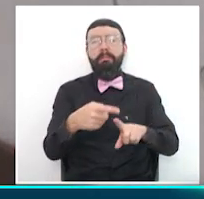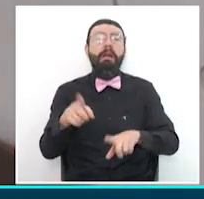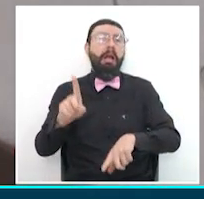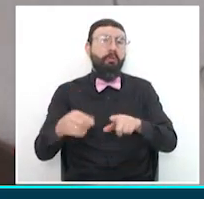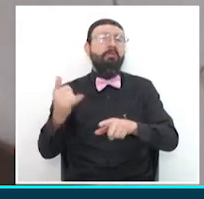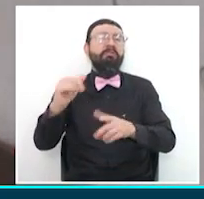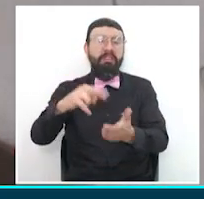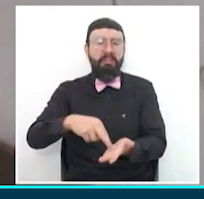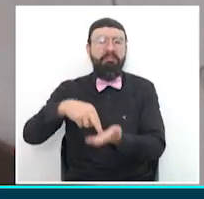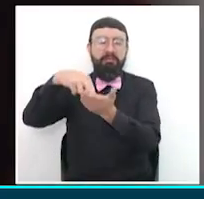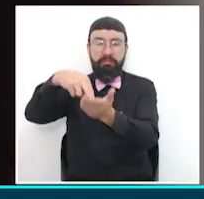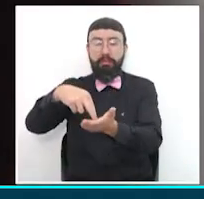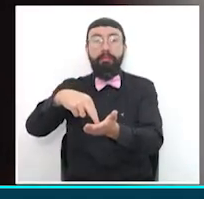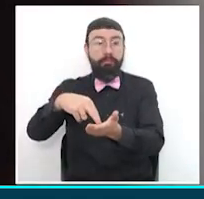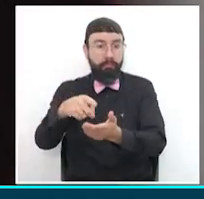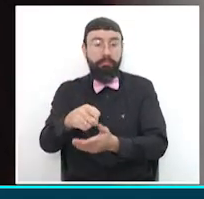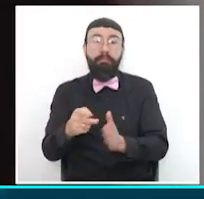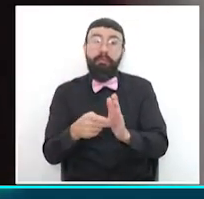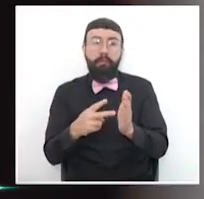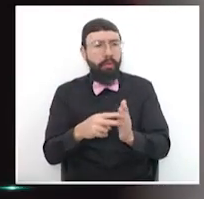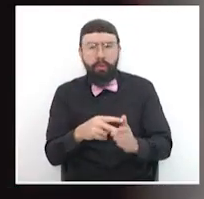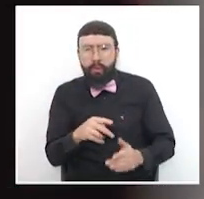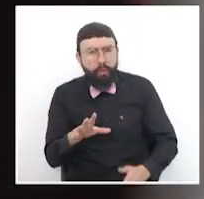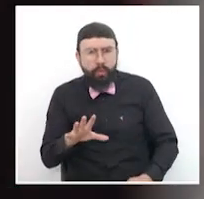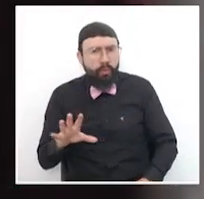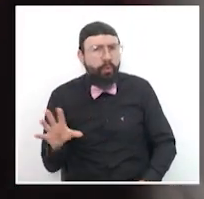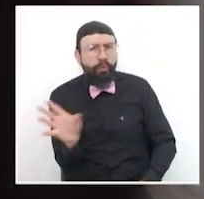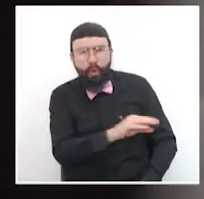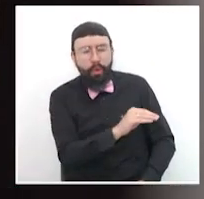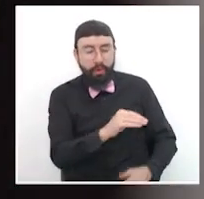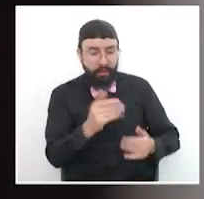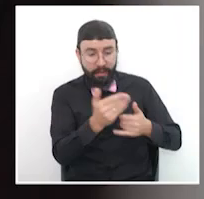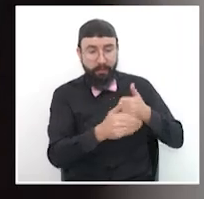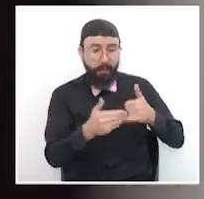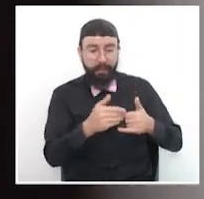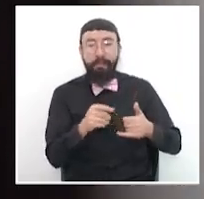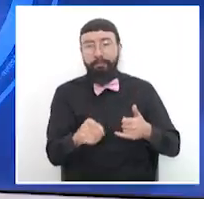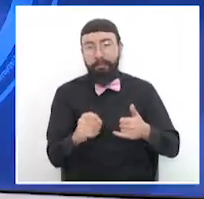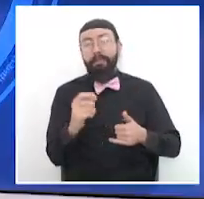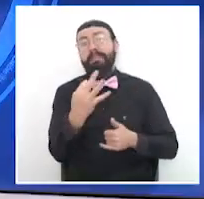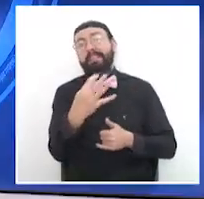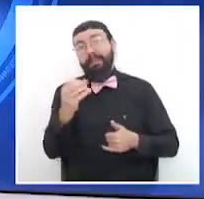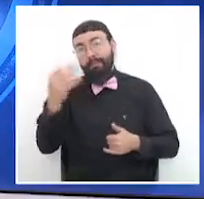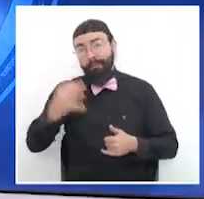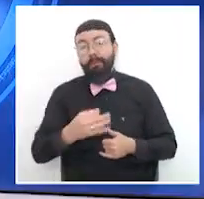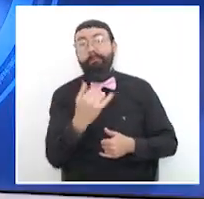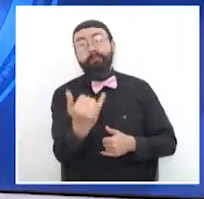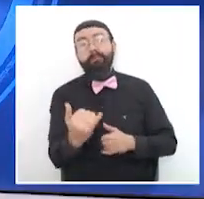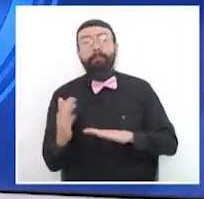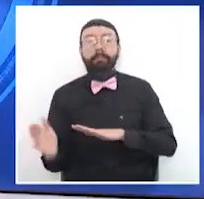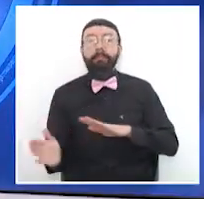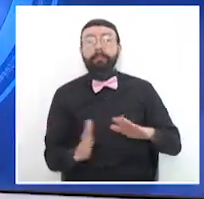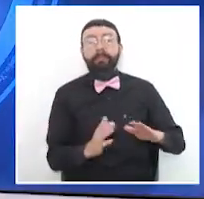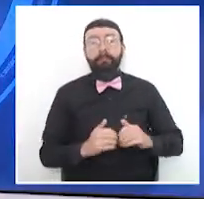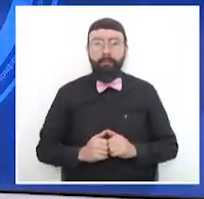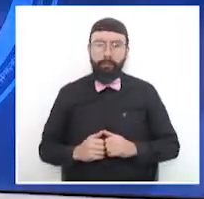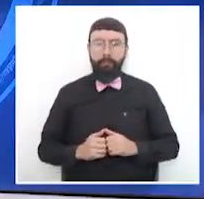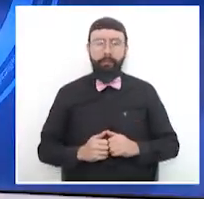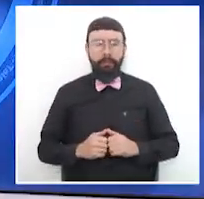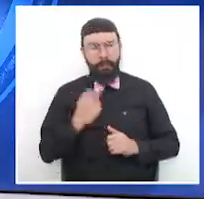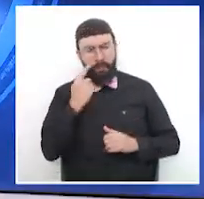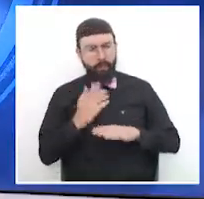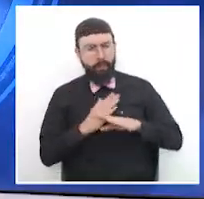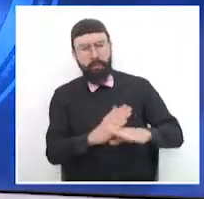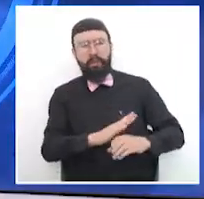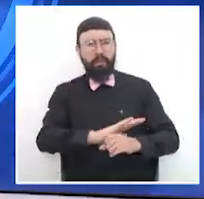coronavirus, casi la tercera parte del total de contagios de todo el departamento. Y es que la prevención de la COVID-19 no está en manos